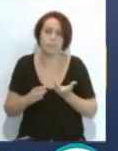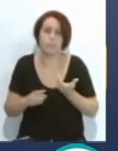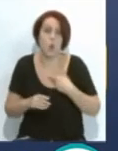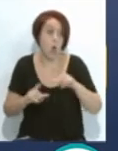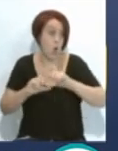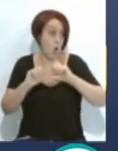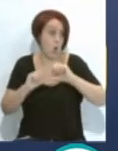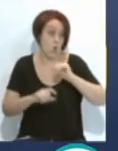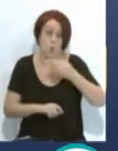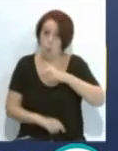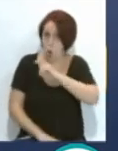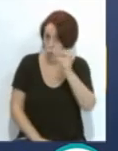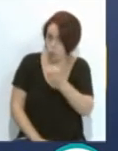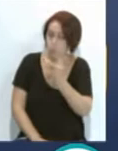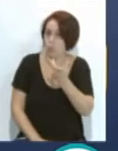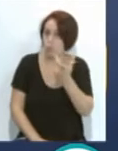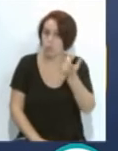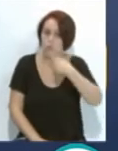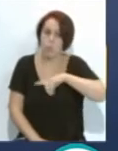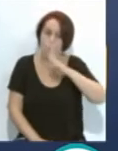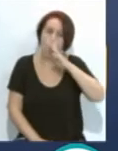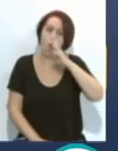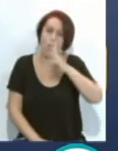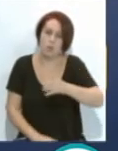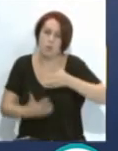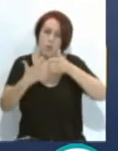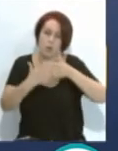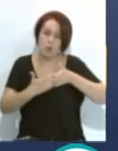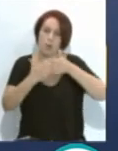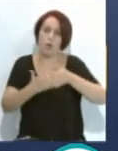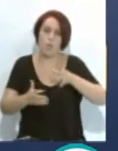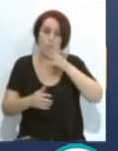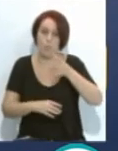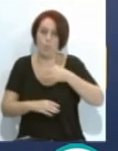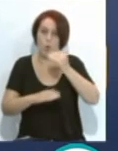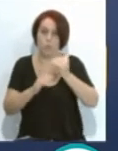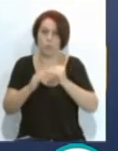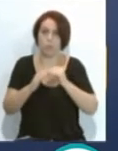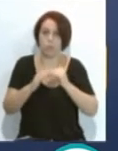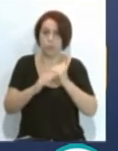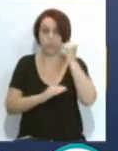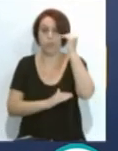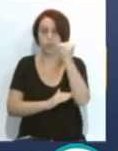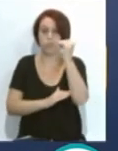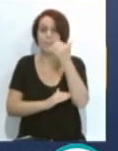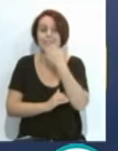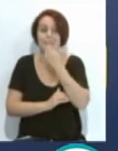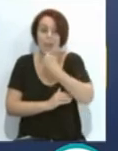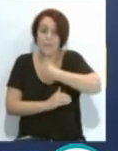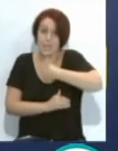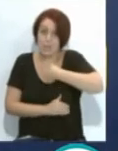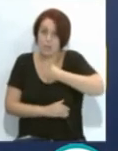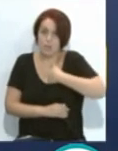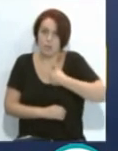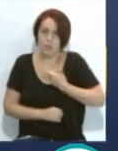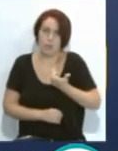otros clubes, ¿no? En los 4 años que hemos estado peleando siempre por subir, y si a mí me pidieran una